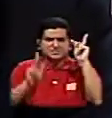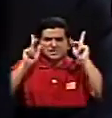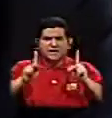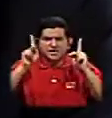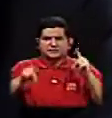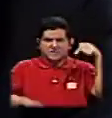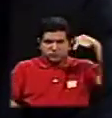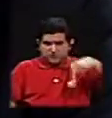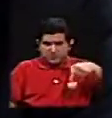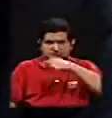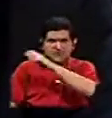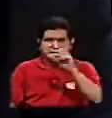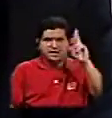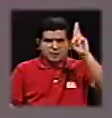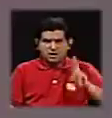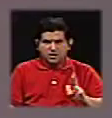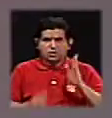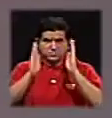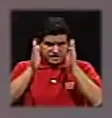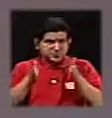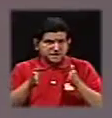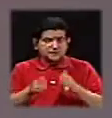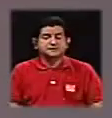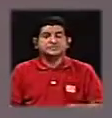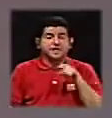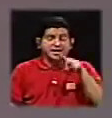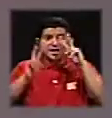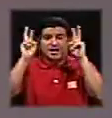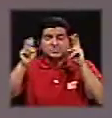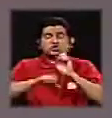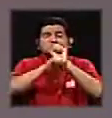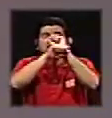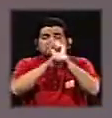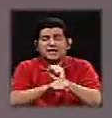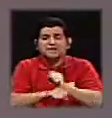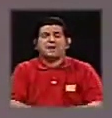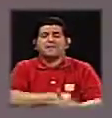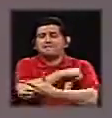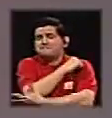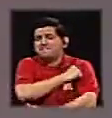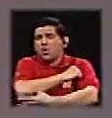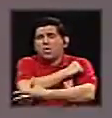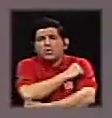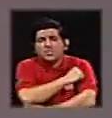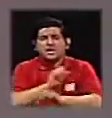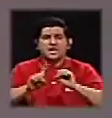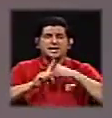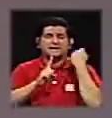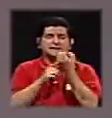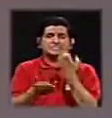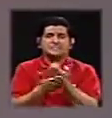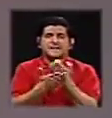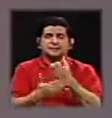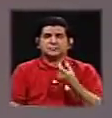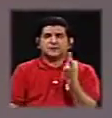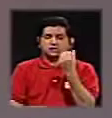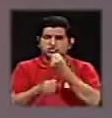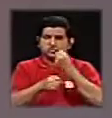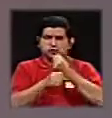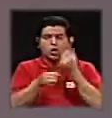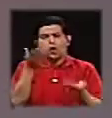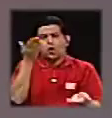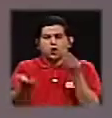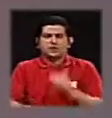costarricenses. Sí, claro. De hecho, esos temas tradicionales, digamos, como la pobreza, la situación económica, el desempleo, han quedado un